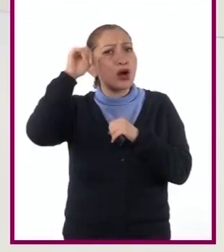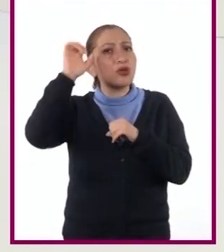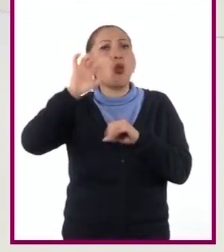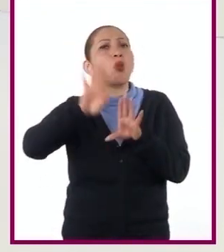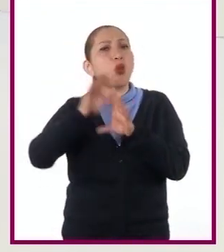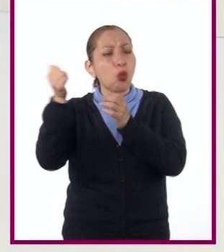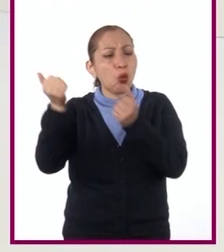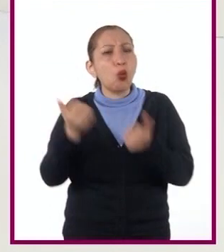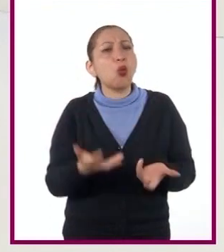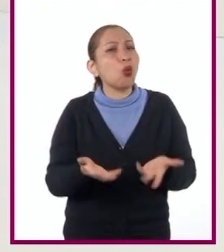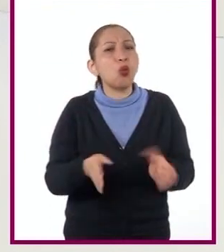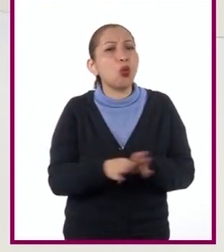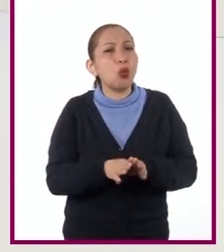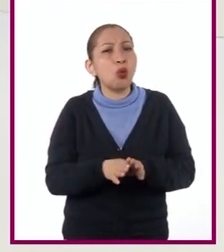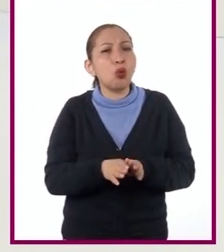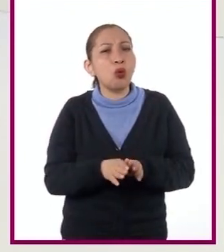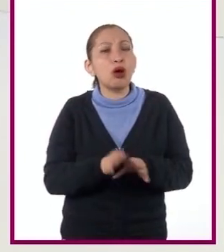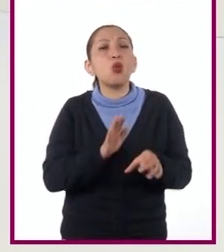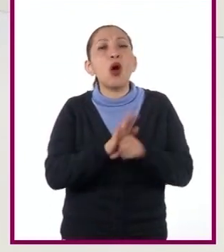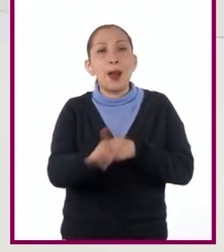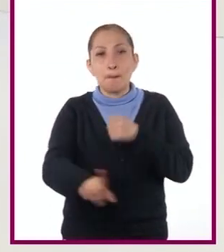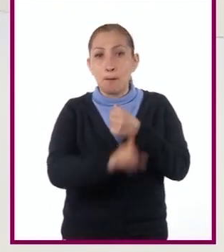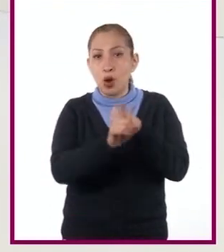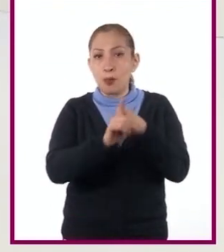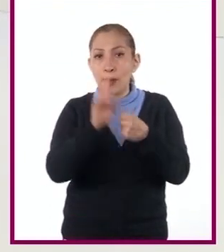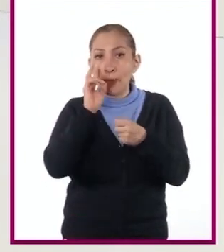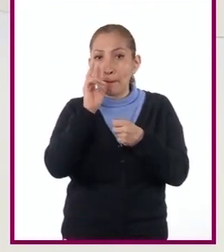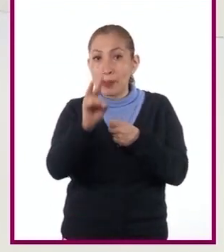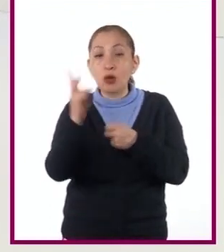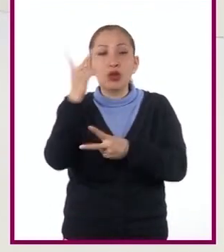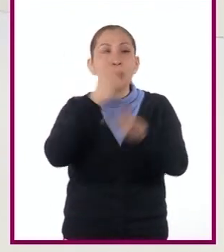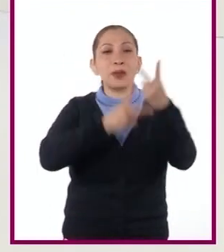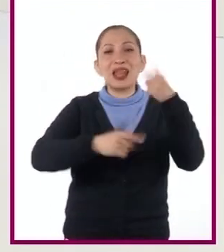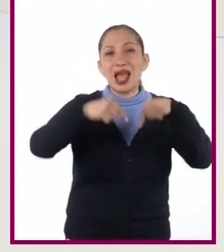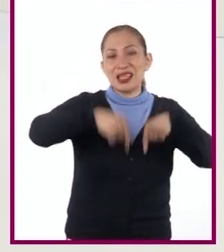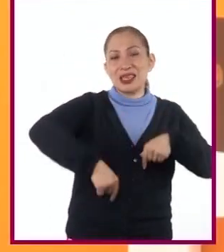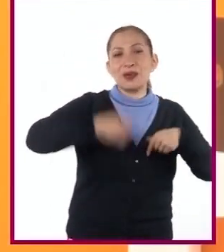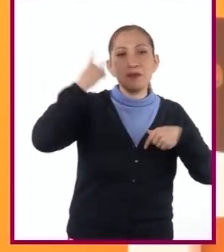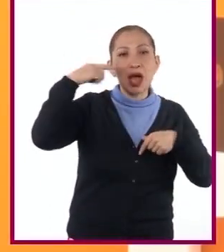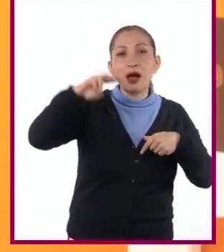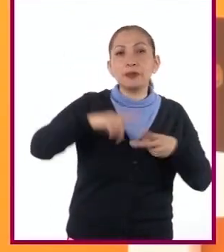Asia? ¿A qué dificultades encontraban a su paso?